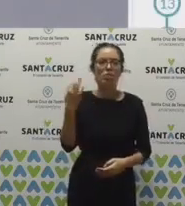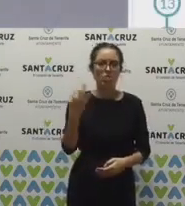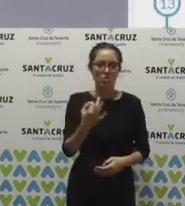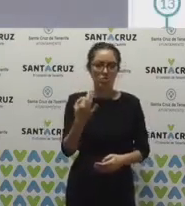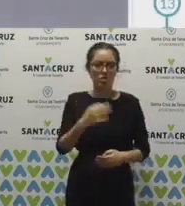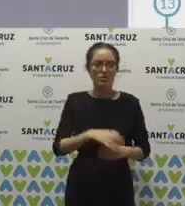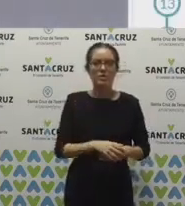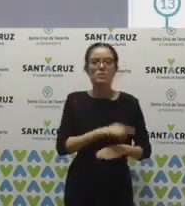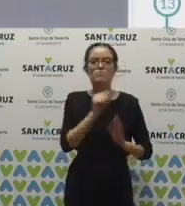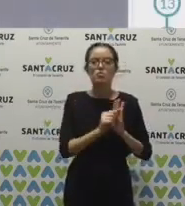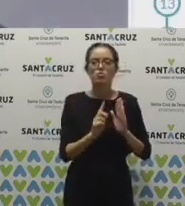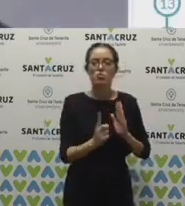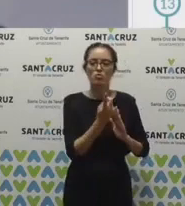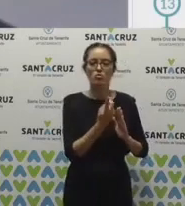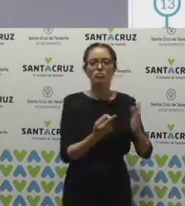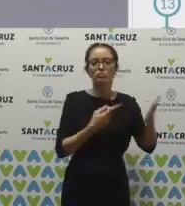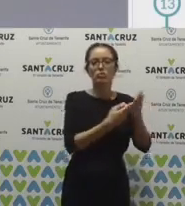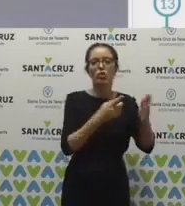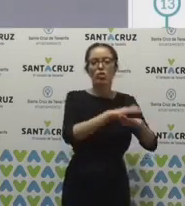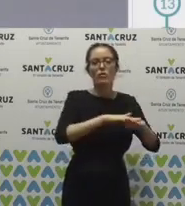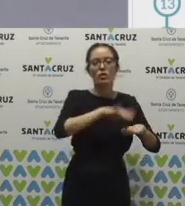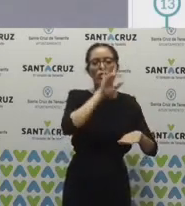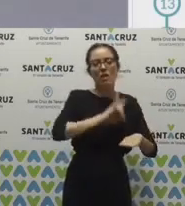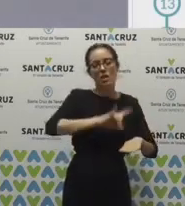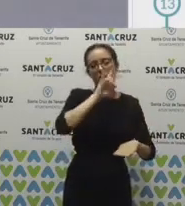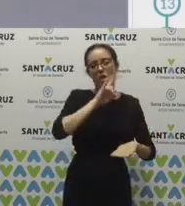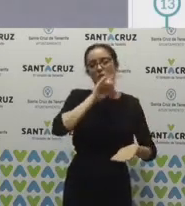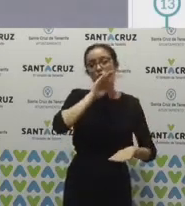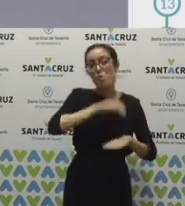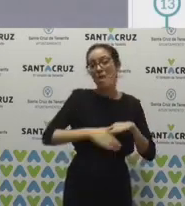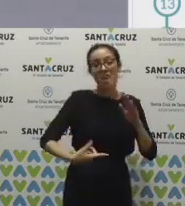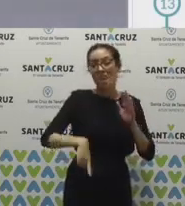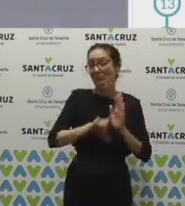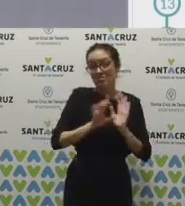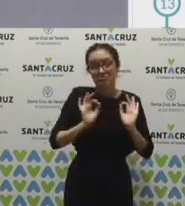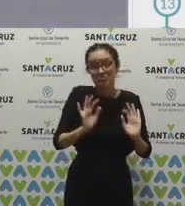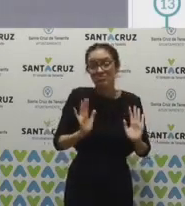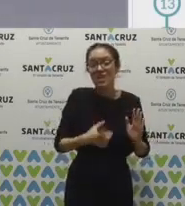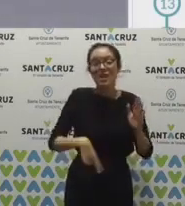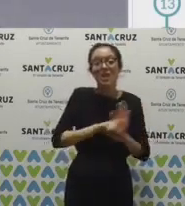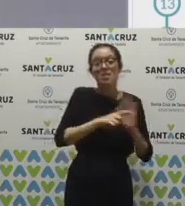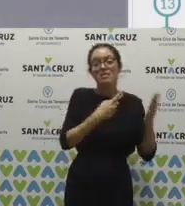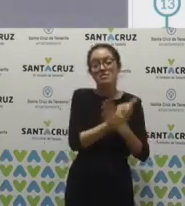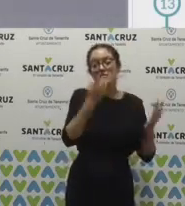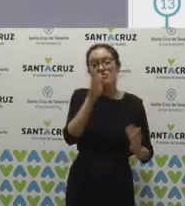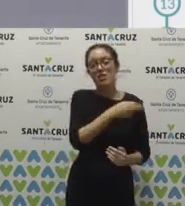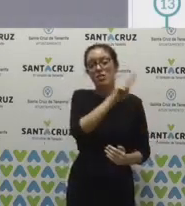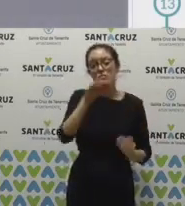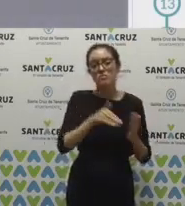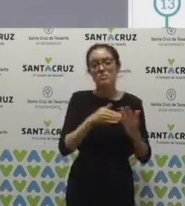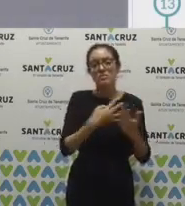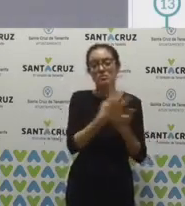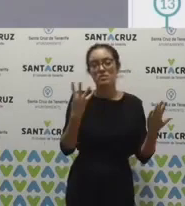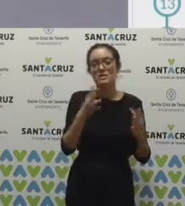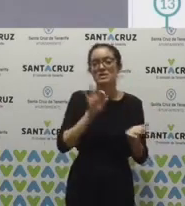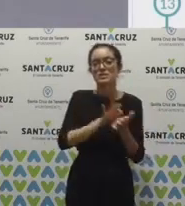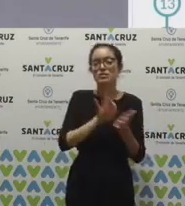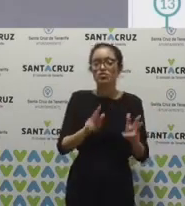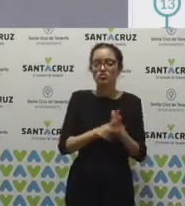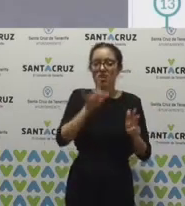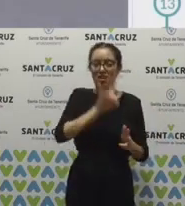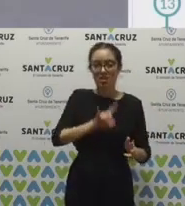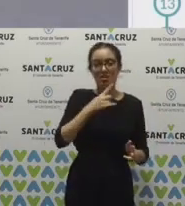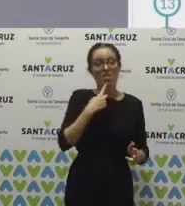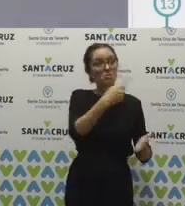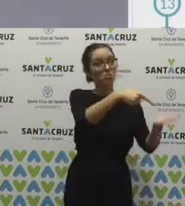uno habla de instar al gobierno de canarias a cumplir nada más y nada menos que una ley es la ley 16/2010 y 9 de servicios sociales de canarias